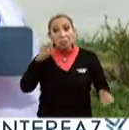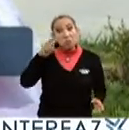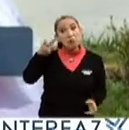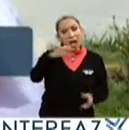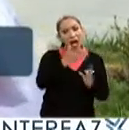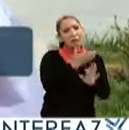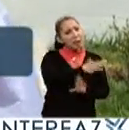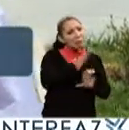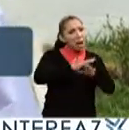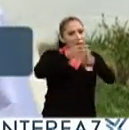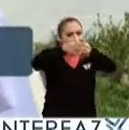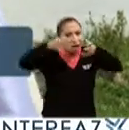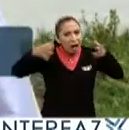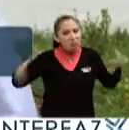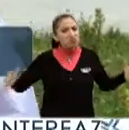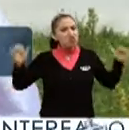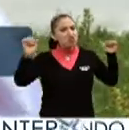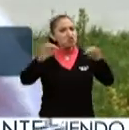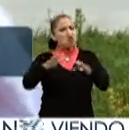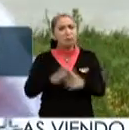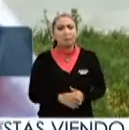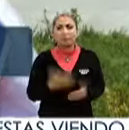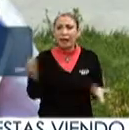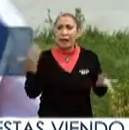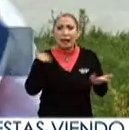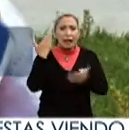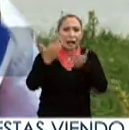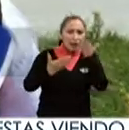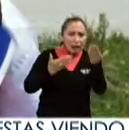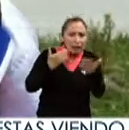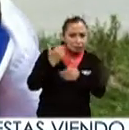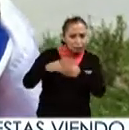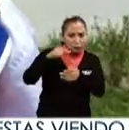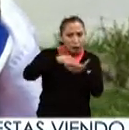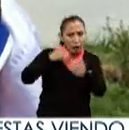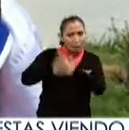estaba más grande el estudio para competir,